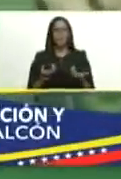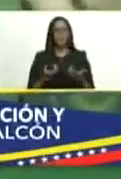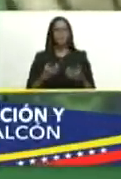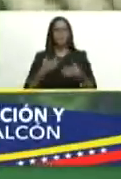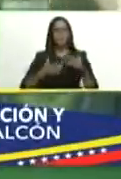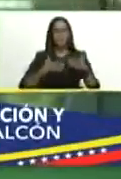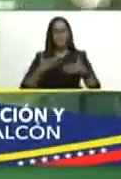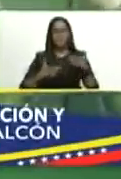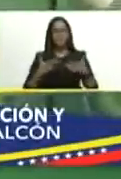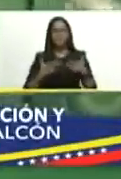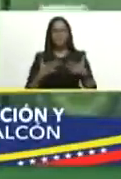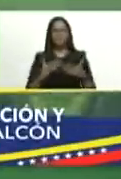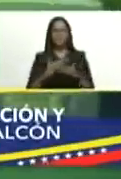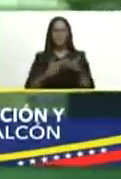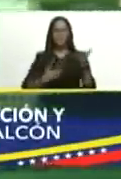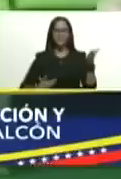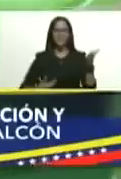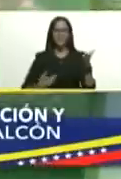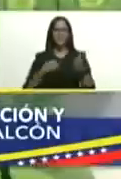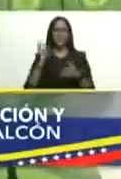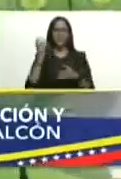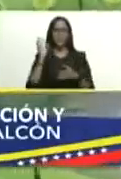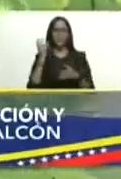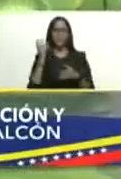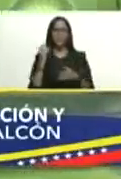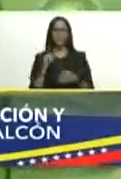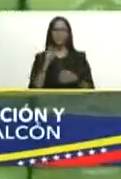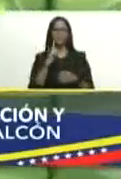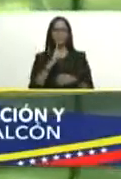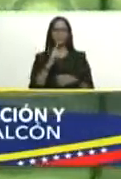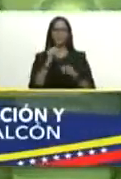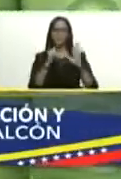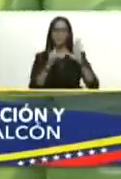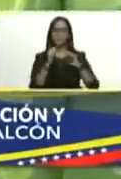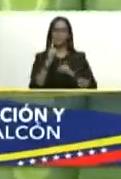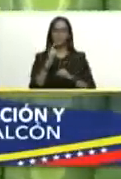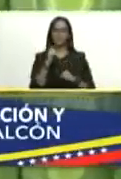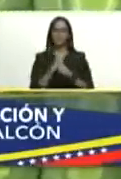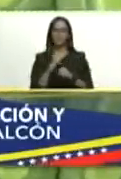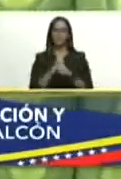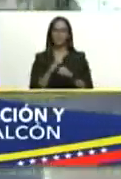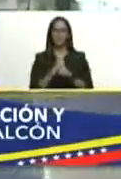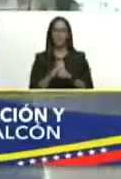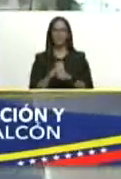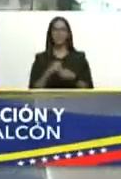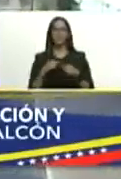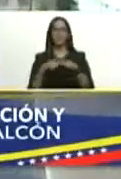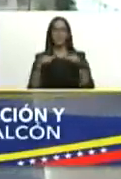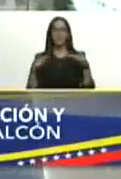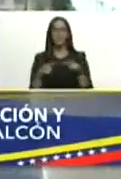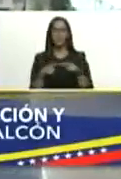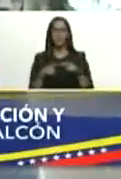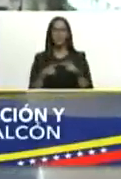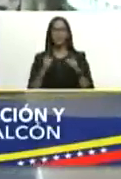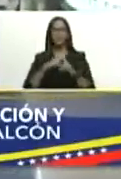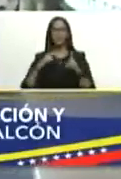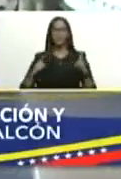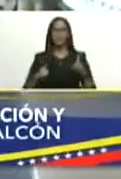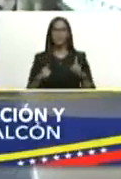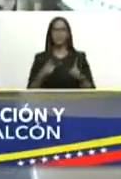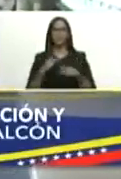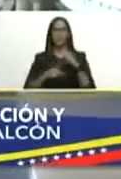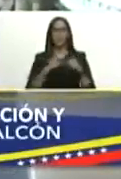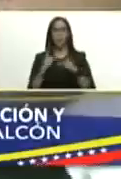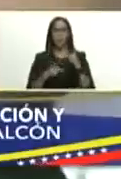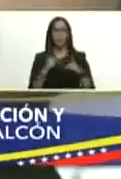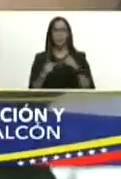del horno. Este bombillo, 161 trabajadores del sector eléctrico nacional detrás de la producción